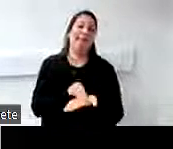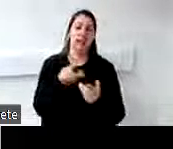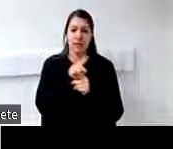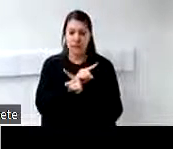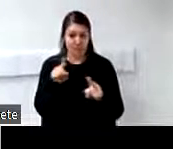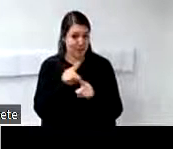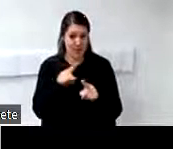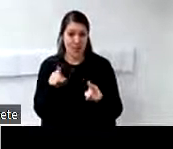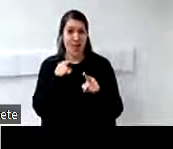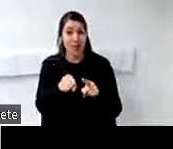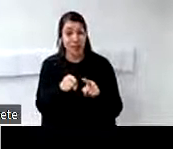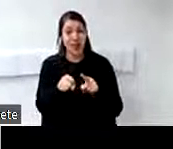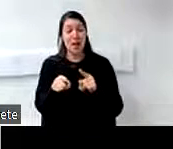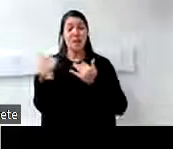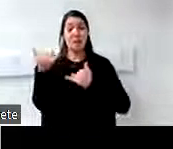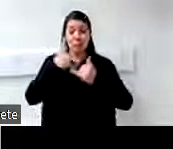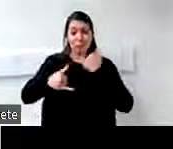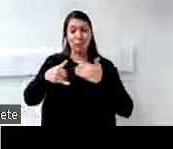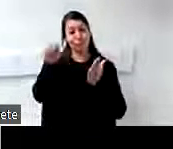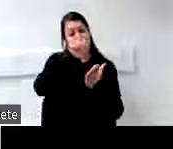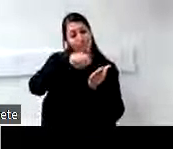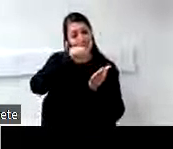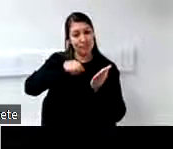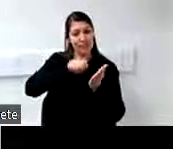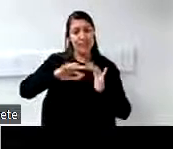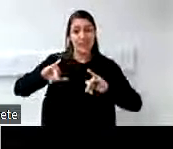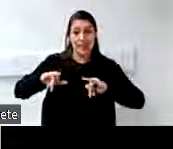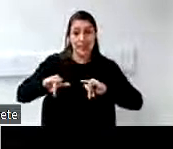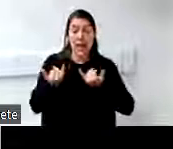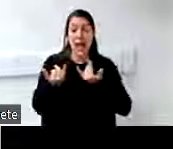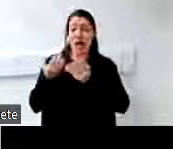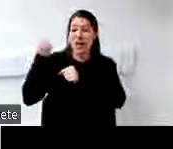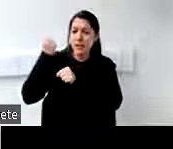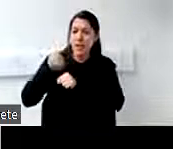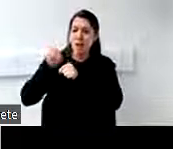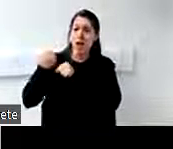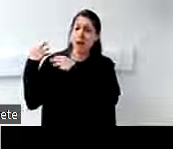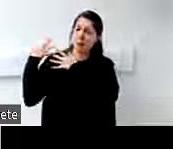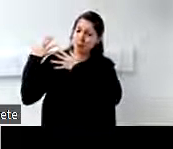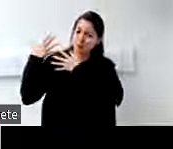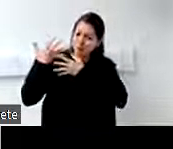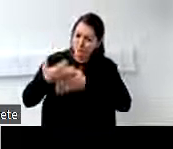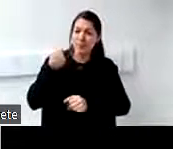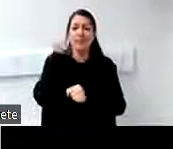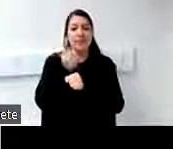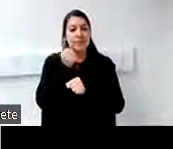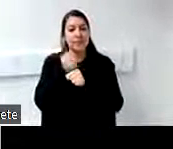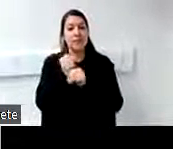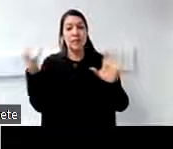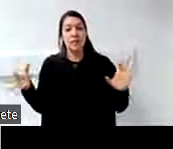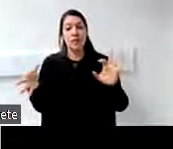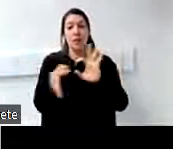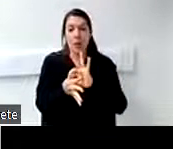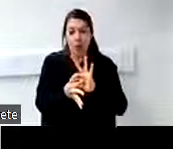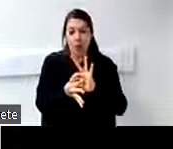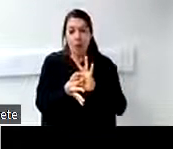manera, sino que es lo que surge de todo un trabajo mancomunado de no solo